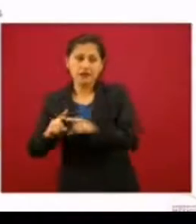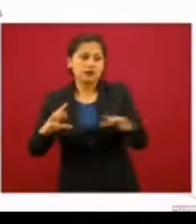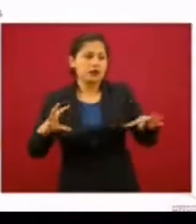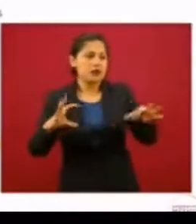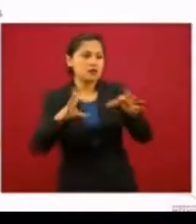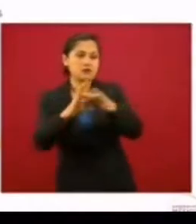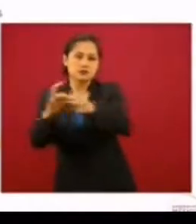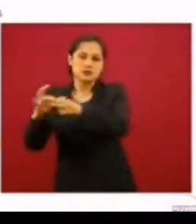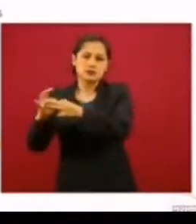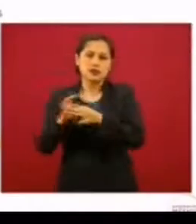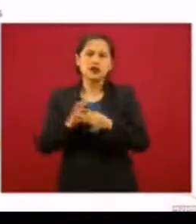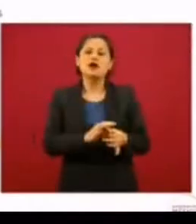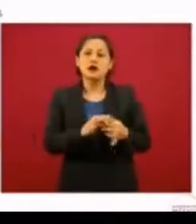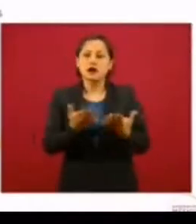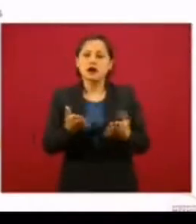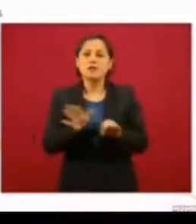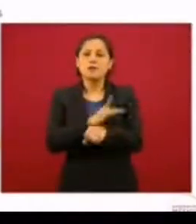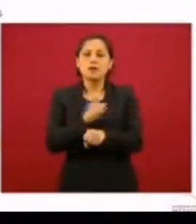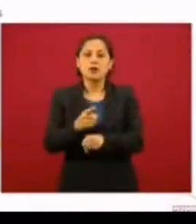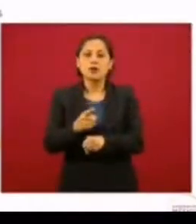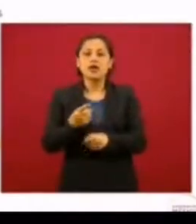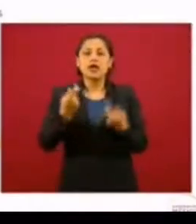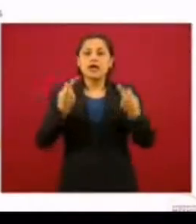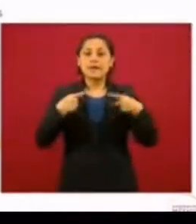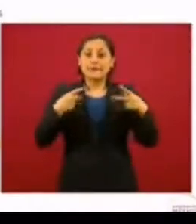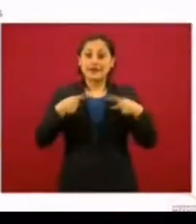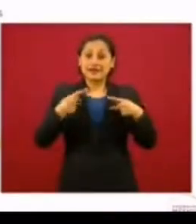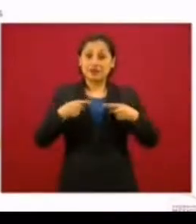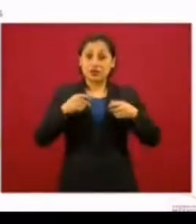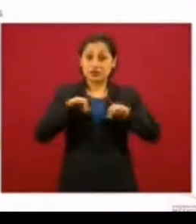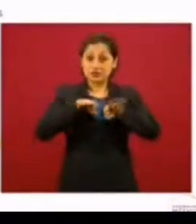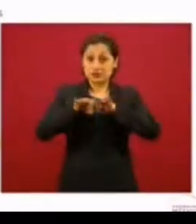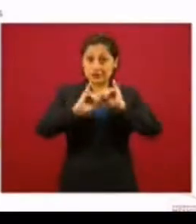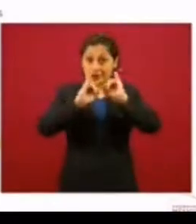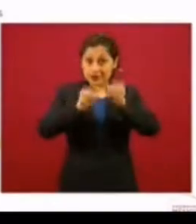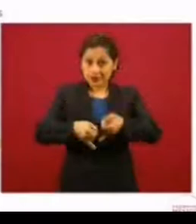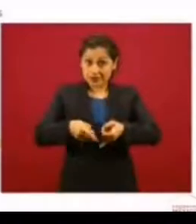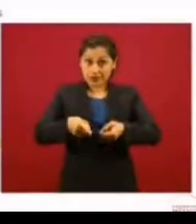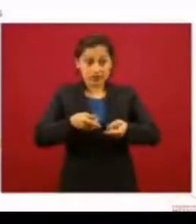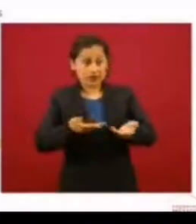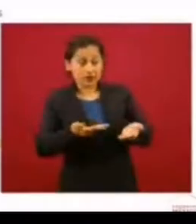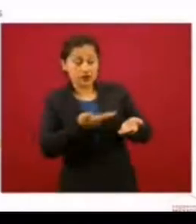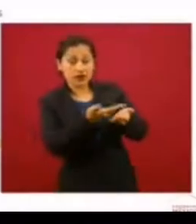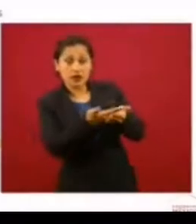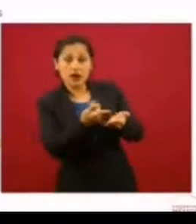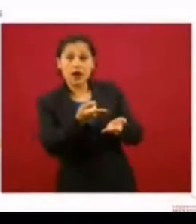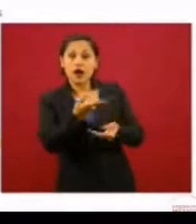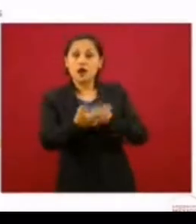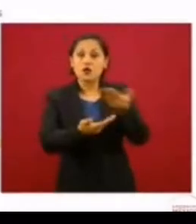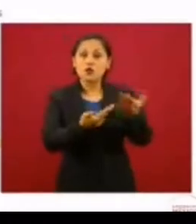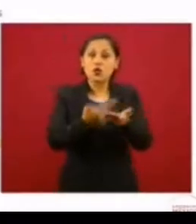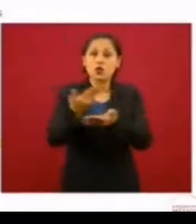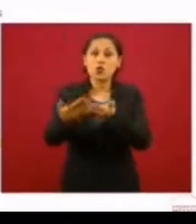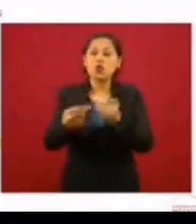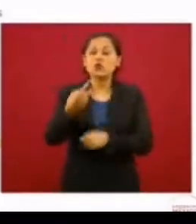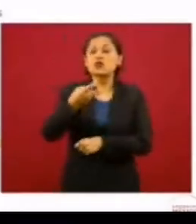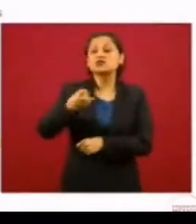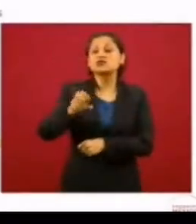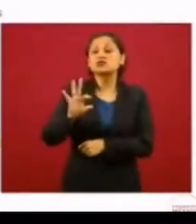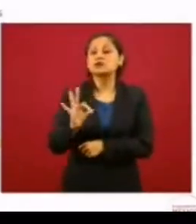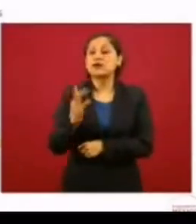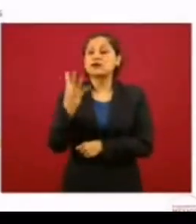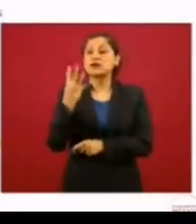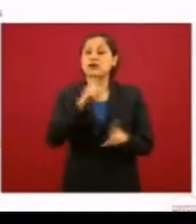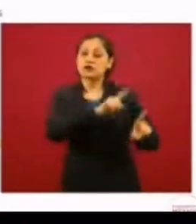físicas o sea clientes están en varias de las admiten hay 244 clientes que compran en